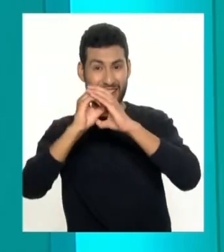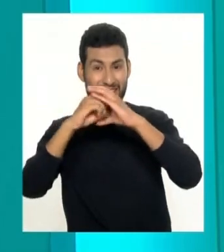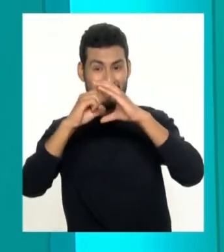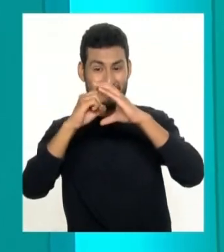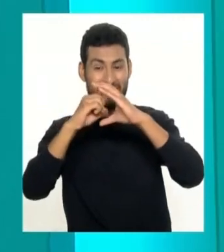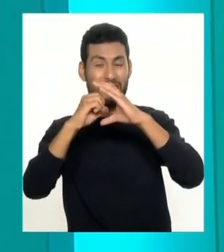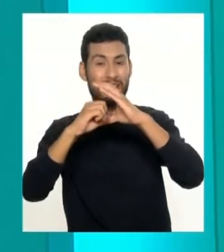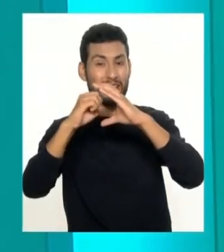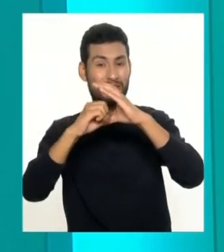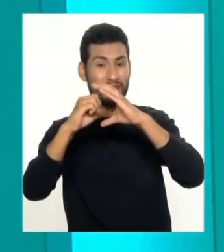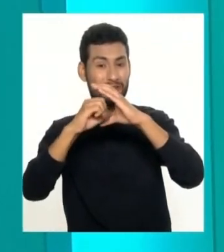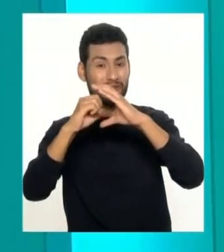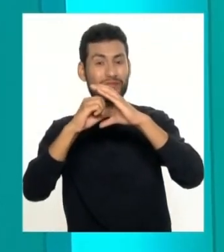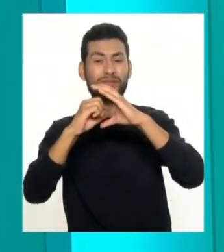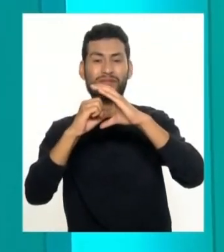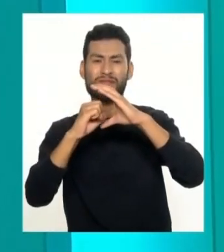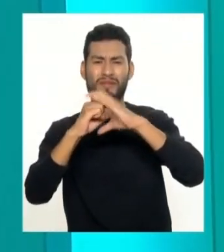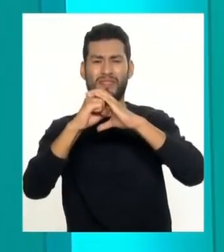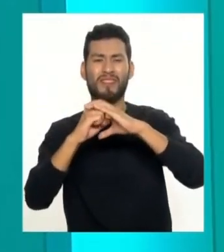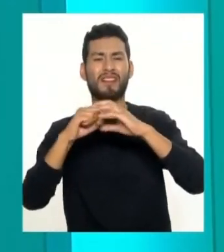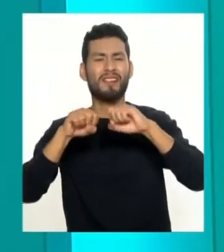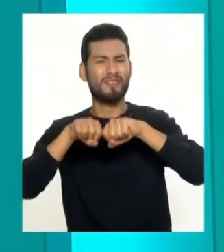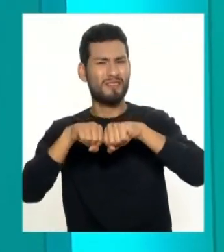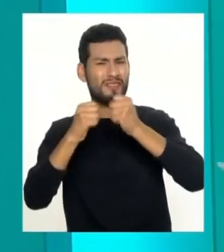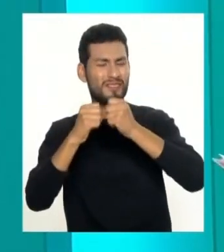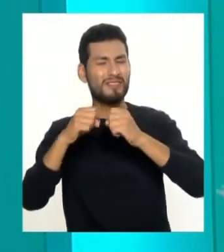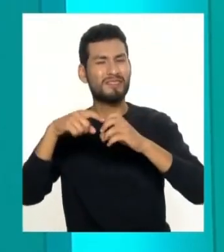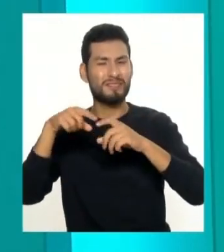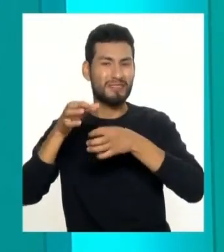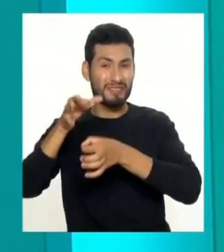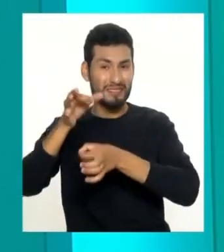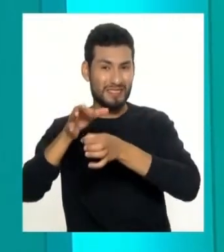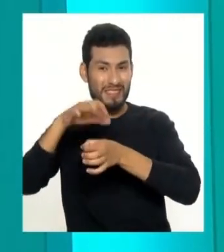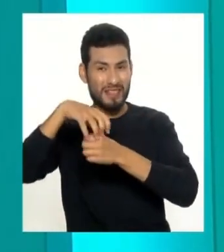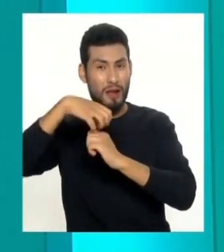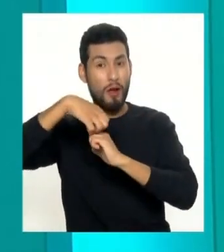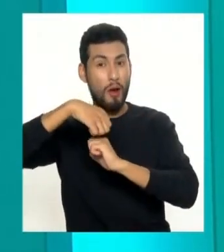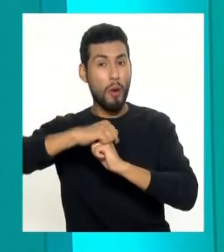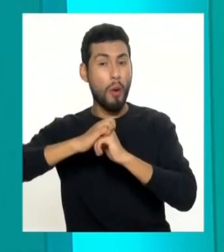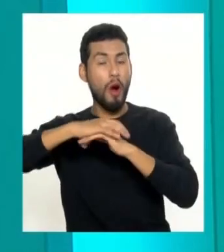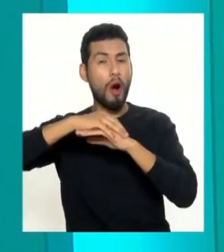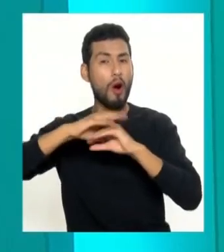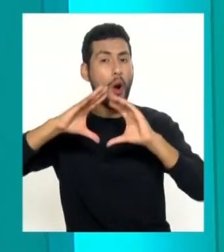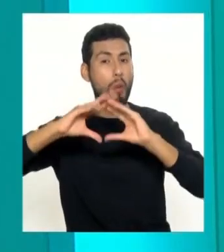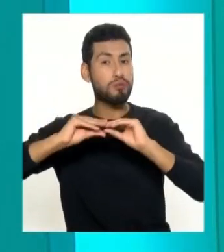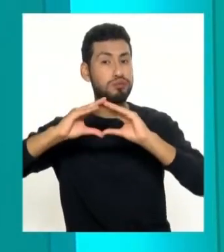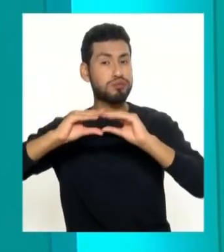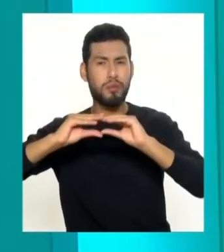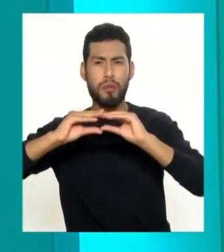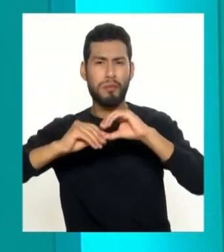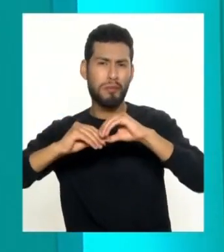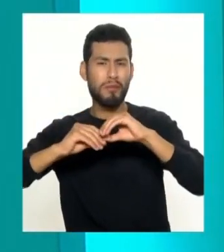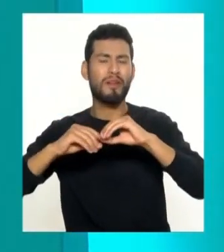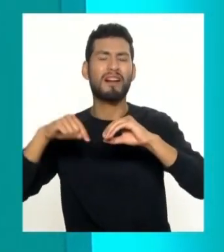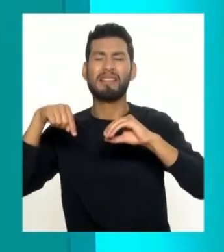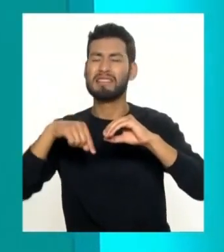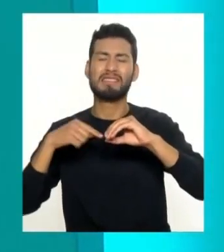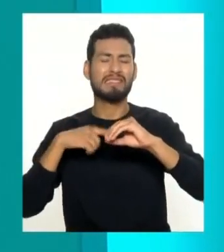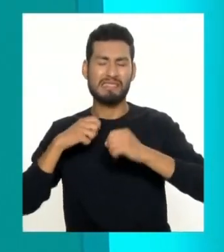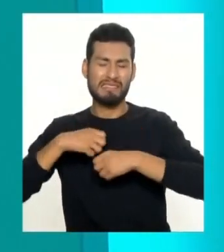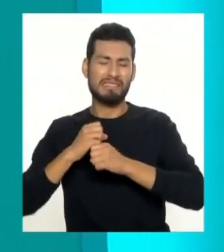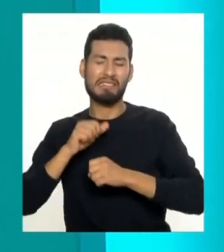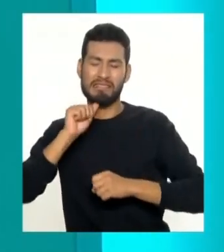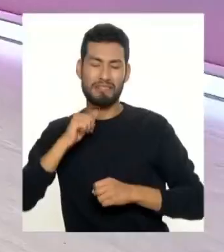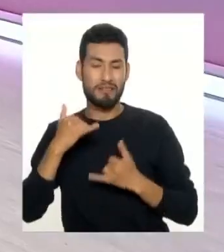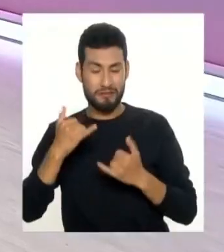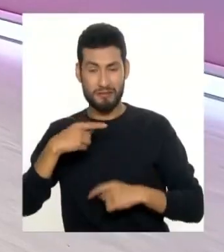este amortiguador que está entre vértebra y vértebra y produce unas molestias muy especiales que hoy día las vamos a tratar en Cuerpo Médico. Sí.